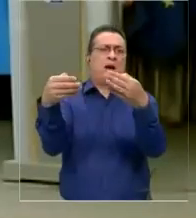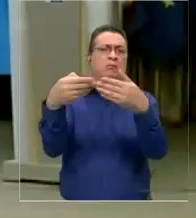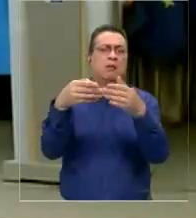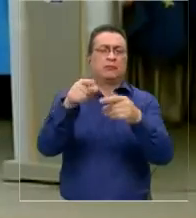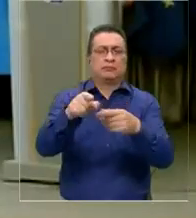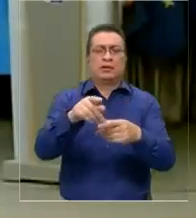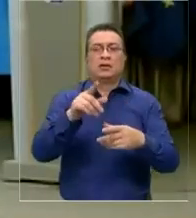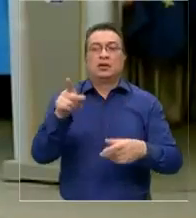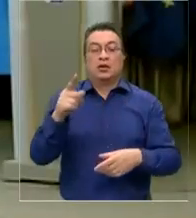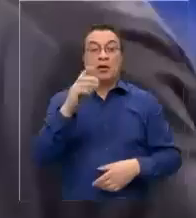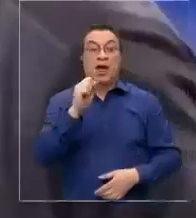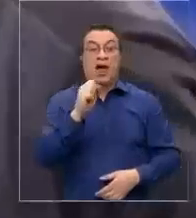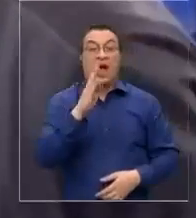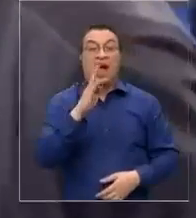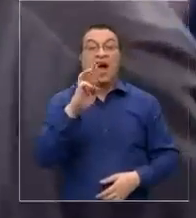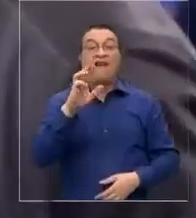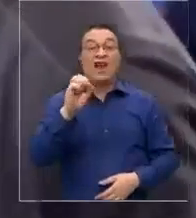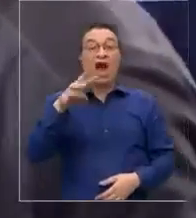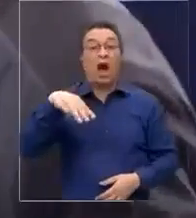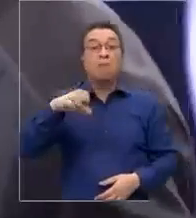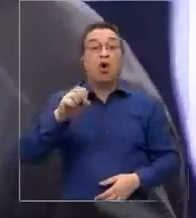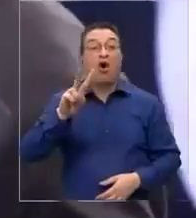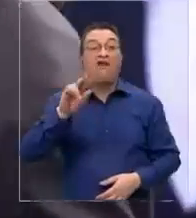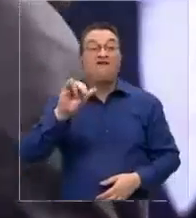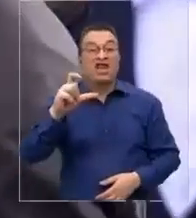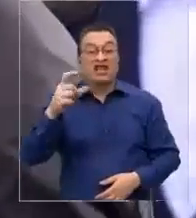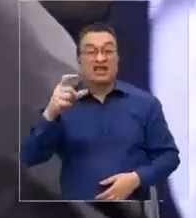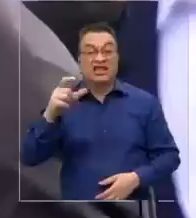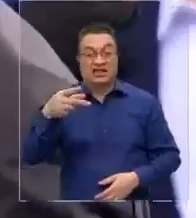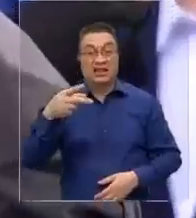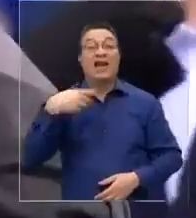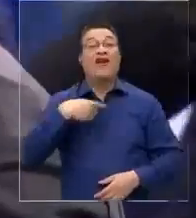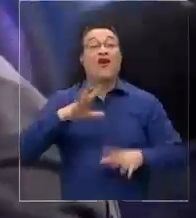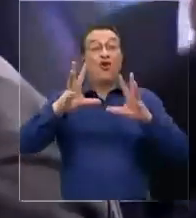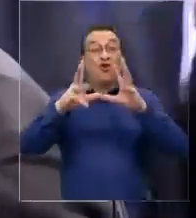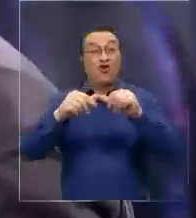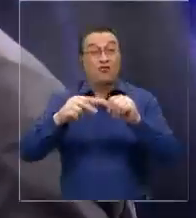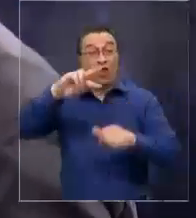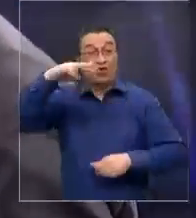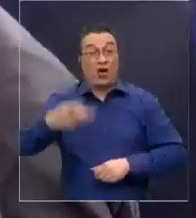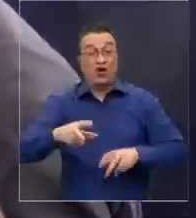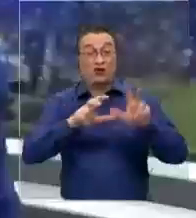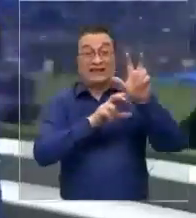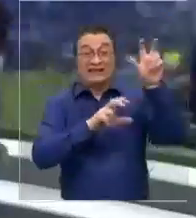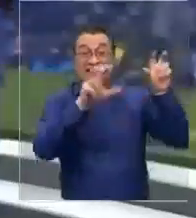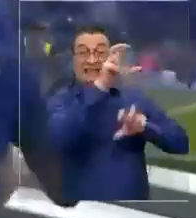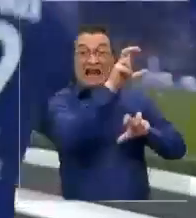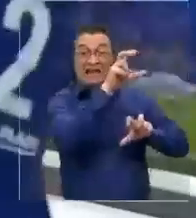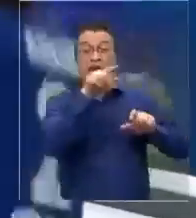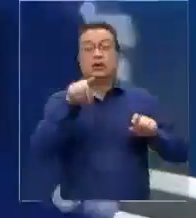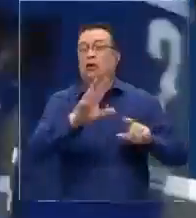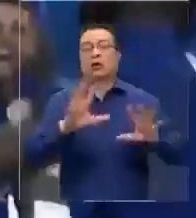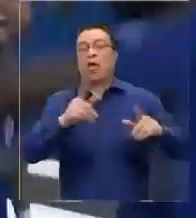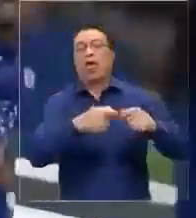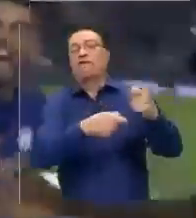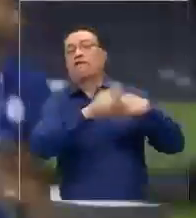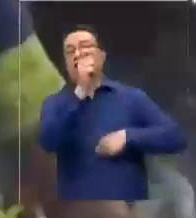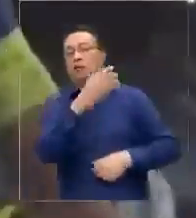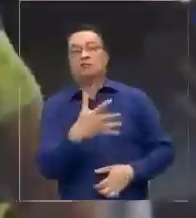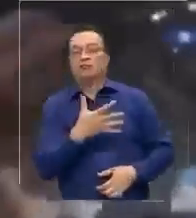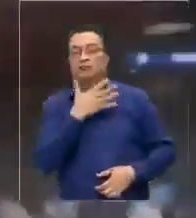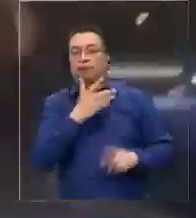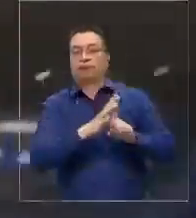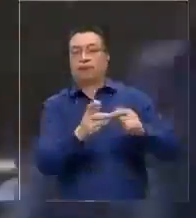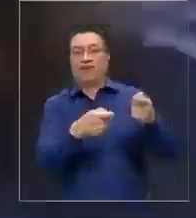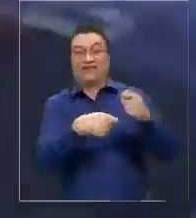Roman Abramovich tuvo que renunciar a su cargo de presidente en el club de fútbol inglés Chelsea y además ponerlo en venta. Se dice que su